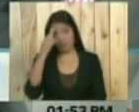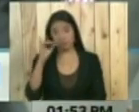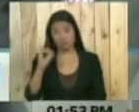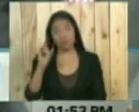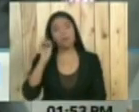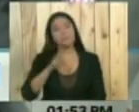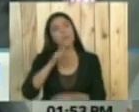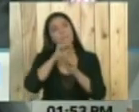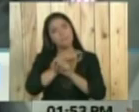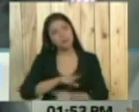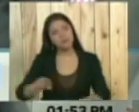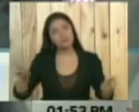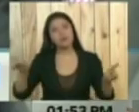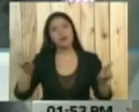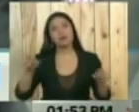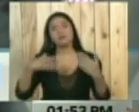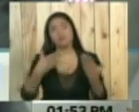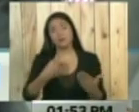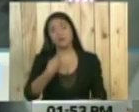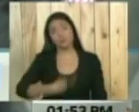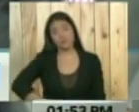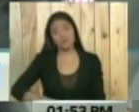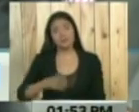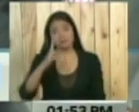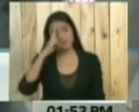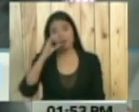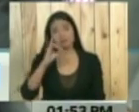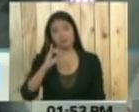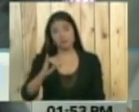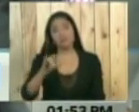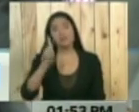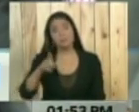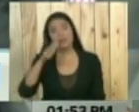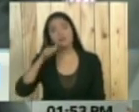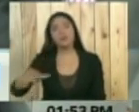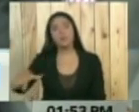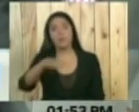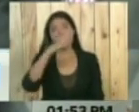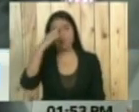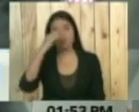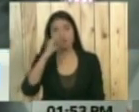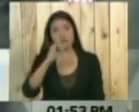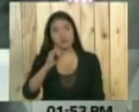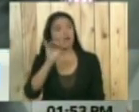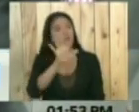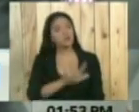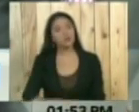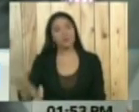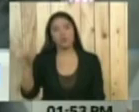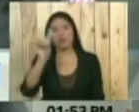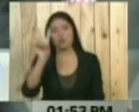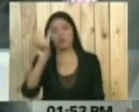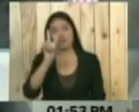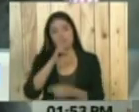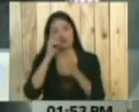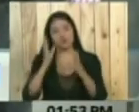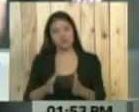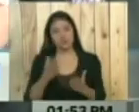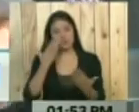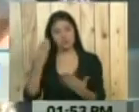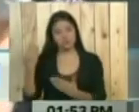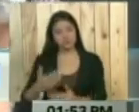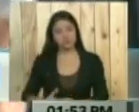envíe un mensaje de su presidente y del pueblo de Haití a todos los venezolanos y venezolanas. Adelante,